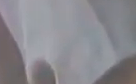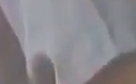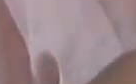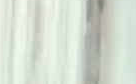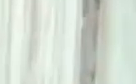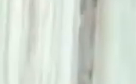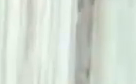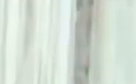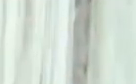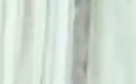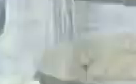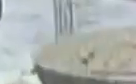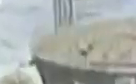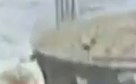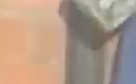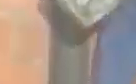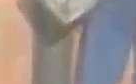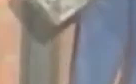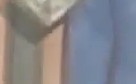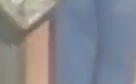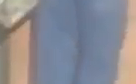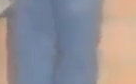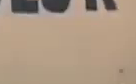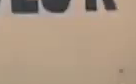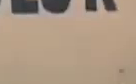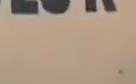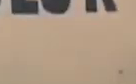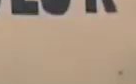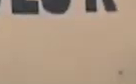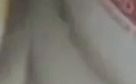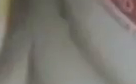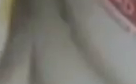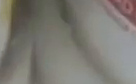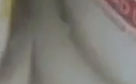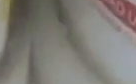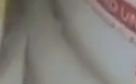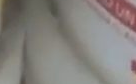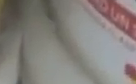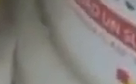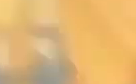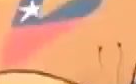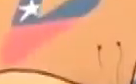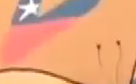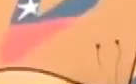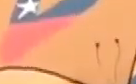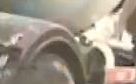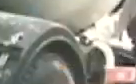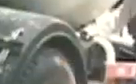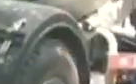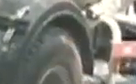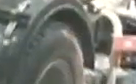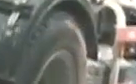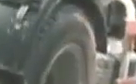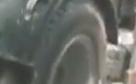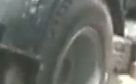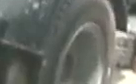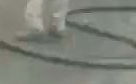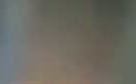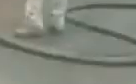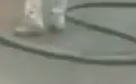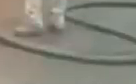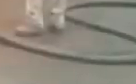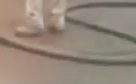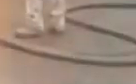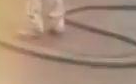el último rincón vamos a llegar con la Gran Misión Barrio Nuevo, Barrio Tricolor. Vamos hacia un proceso